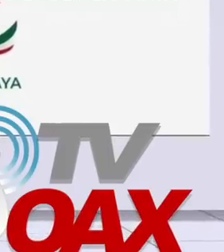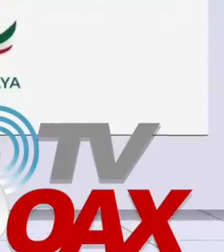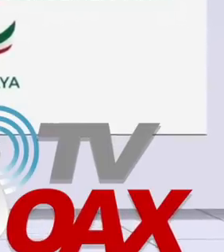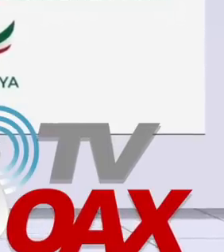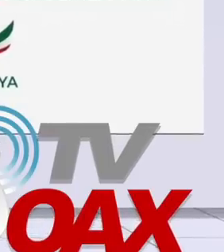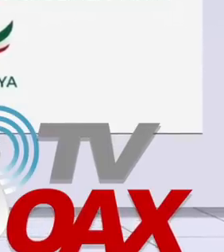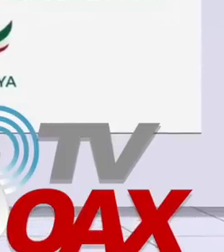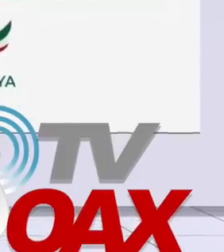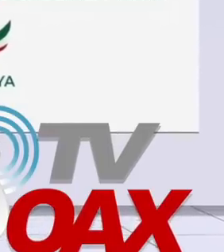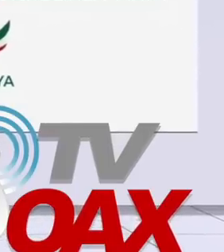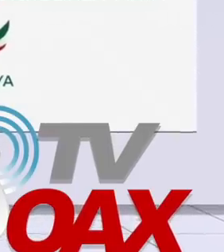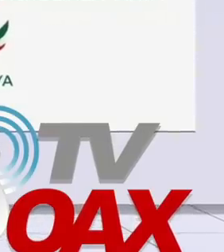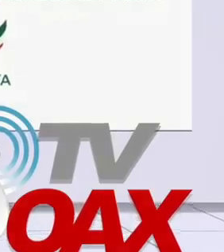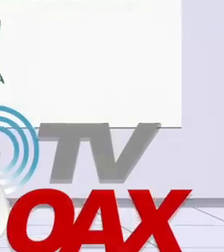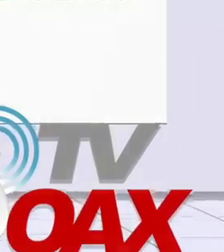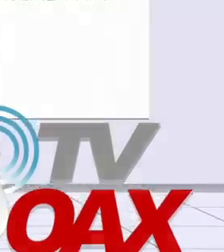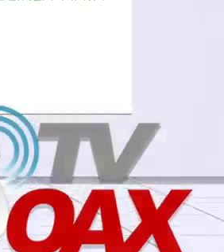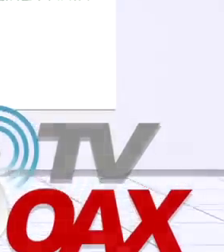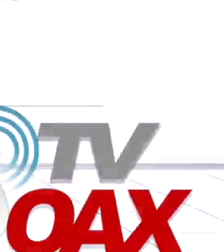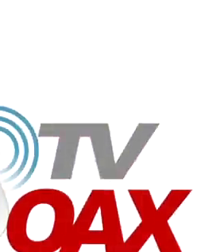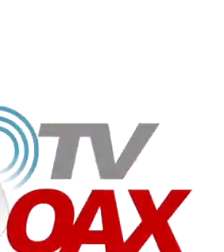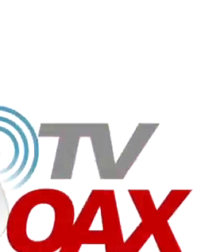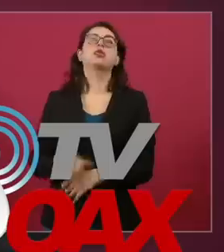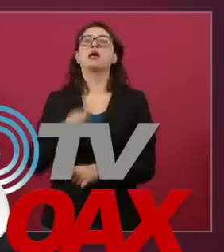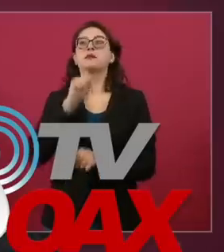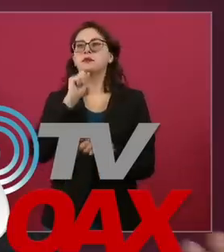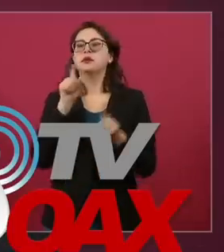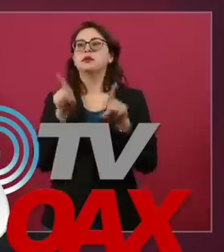Ya voy a registrar Peje,